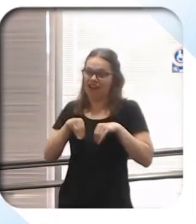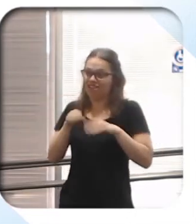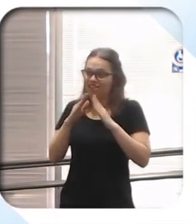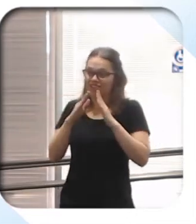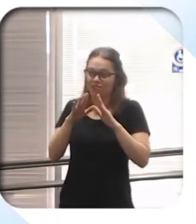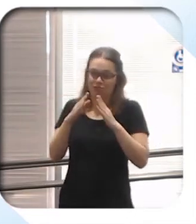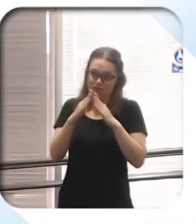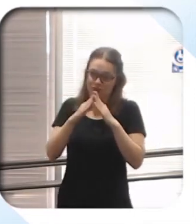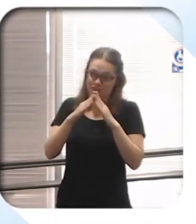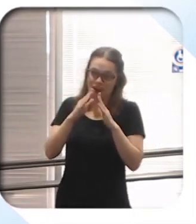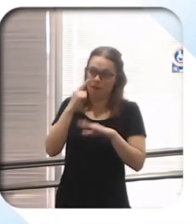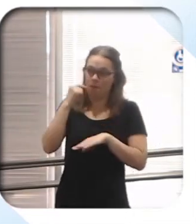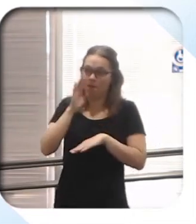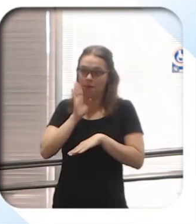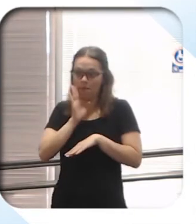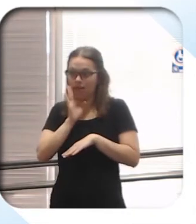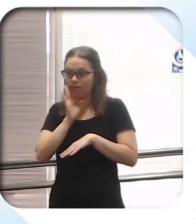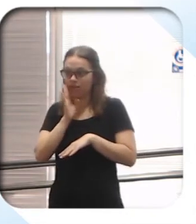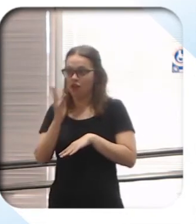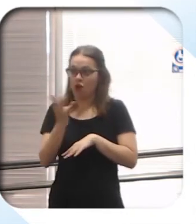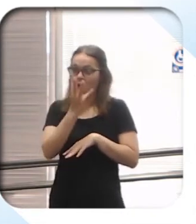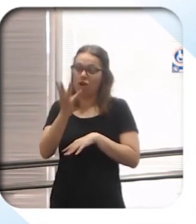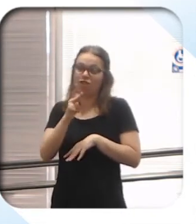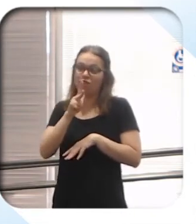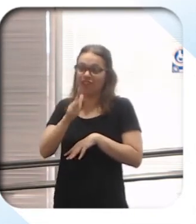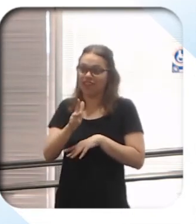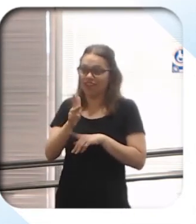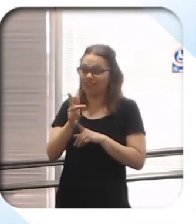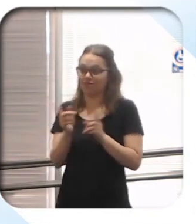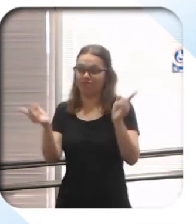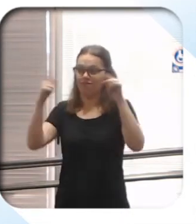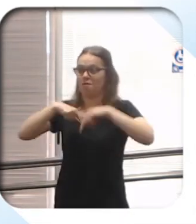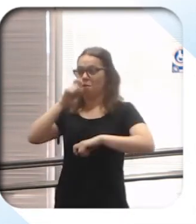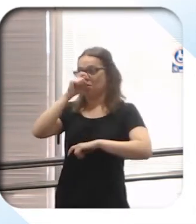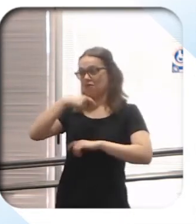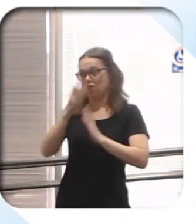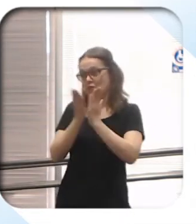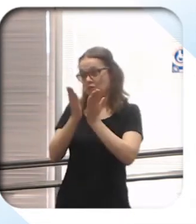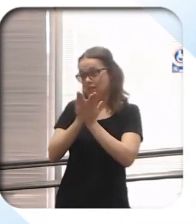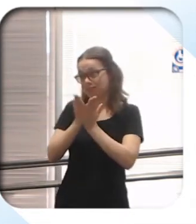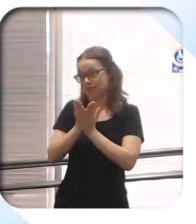ahí. Las cuatro hijas nos vinimos a estudiar acá.